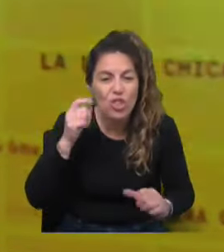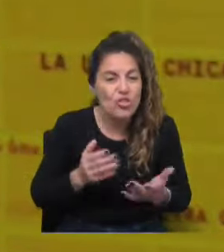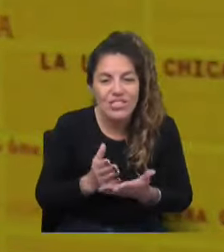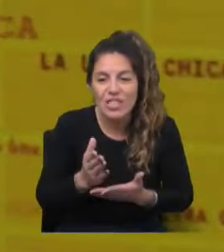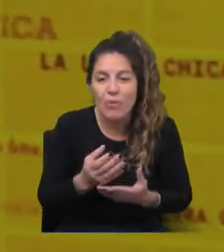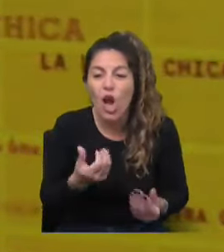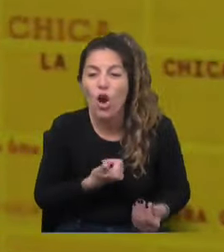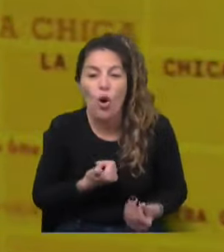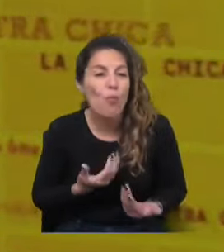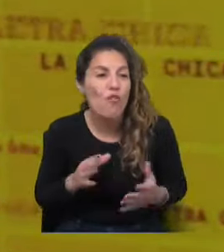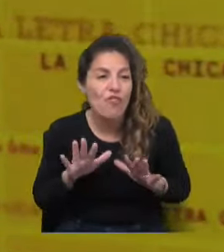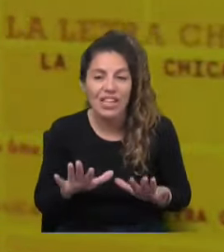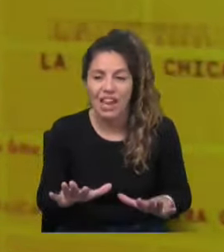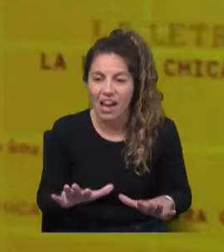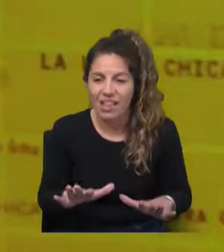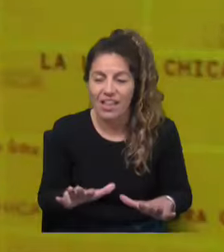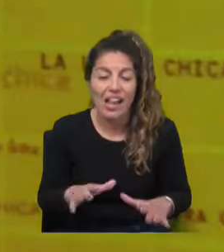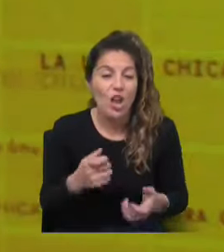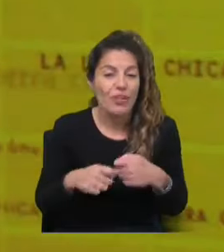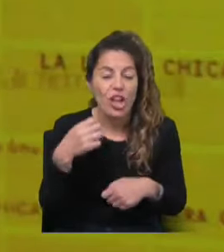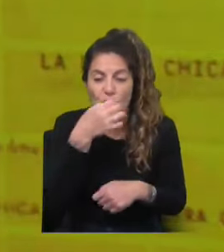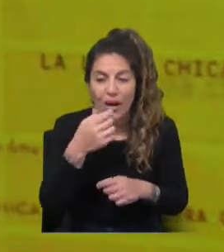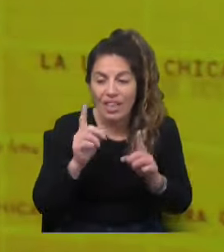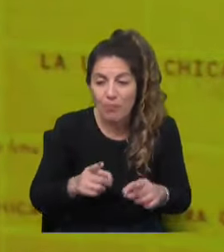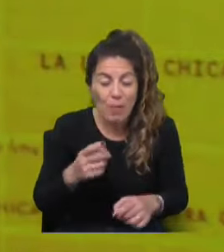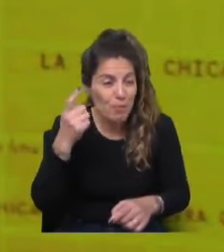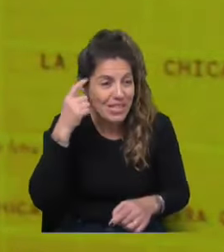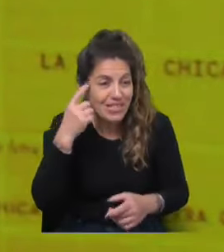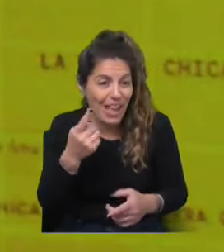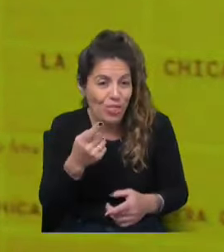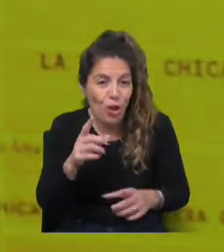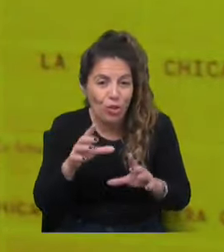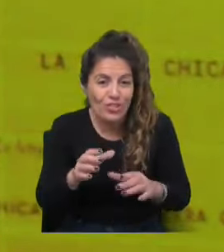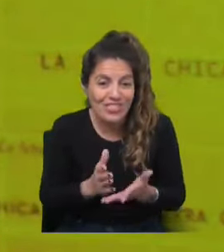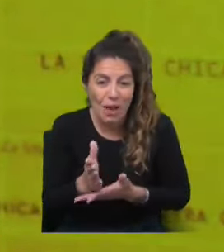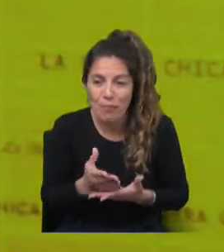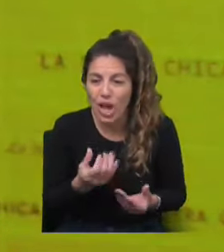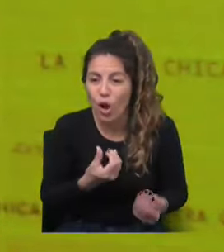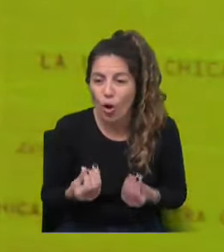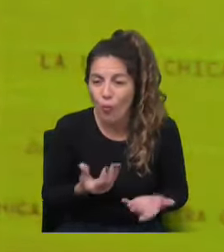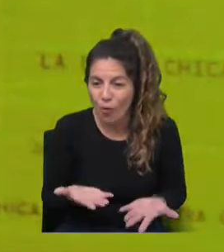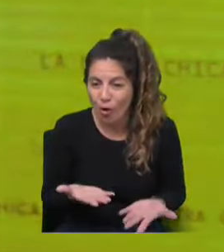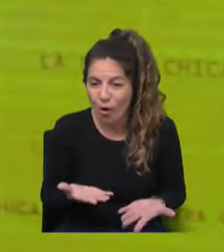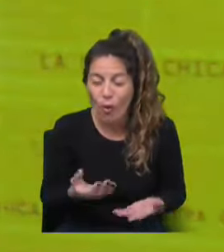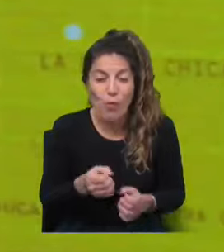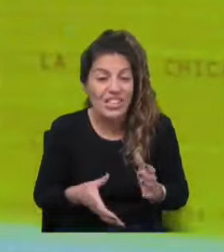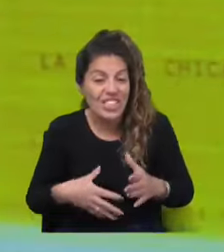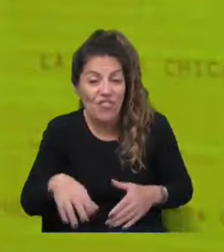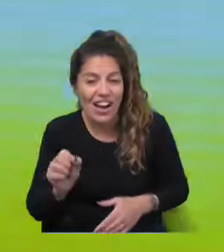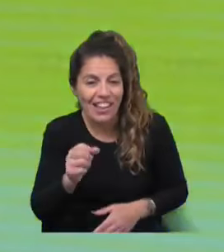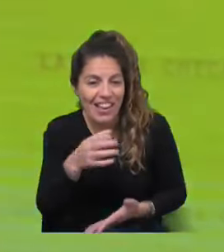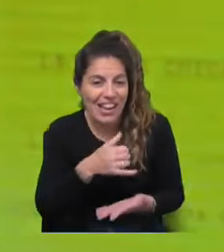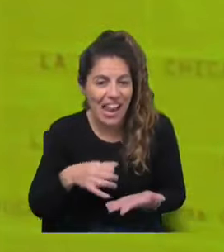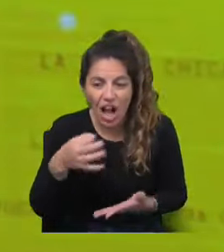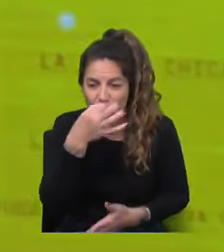en cómo frenar, los narcotraficantes están las 24 horas pensando en cómo, por dónde sacar la droga. Por algo, por